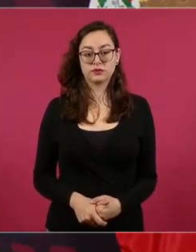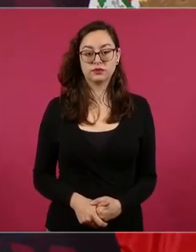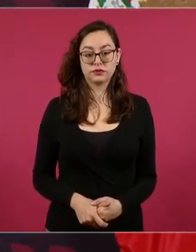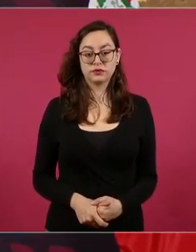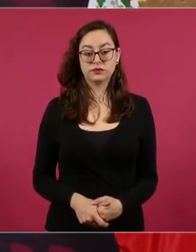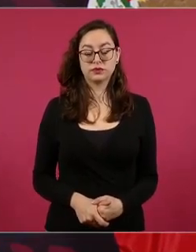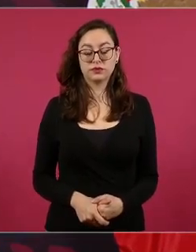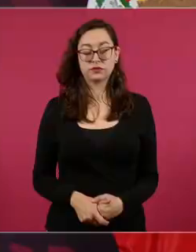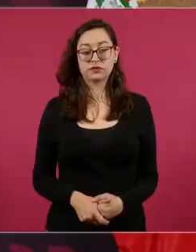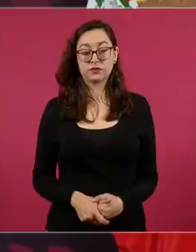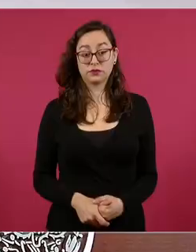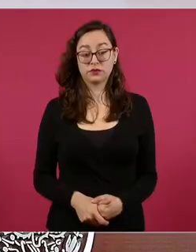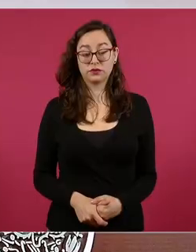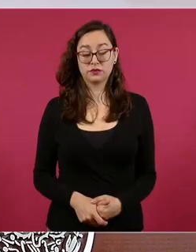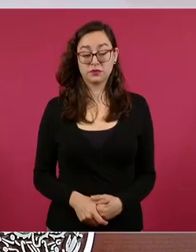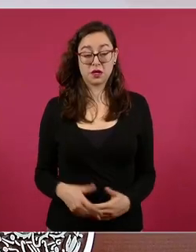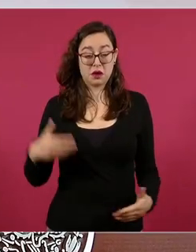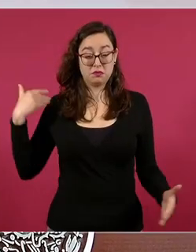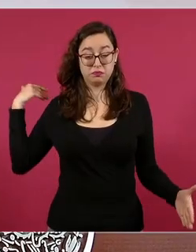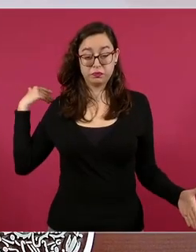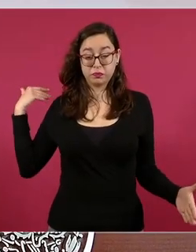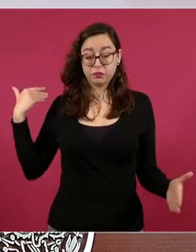al país.